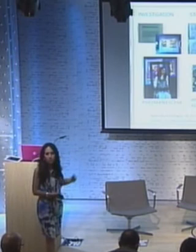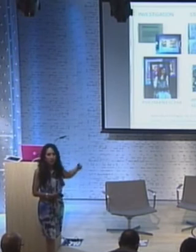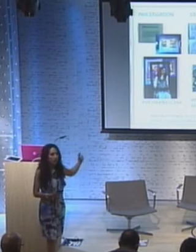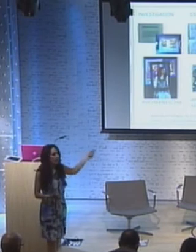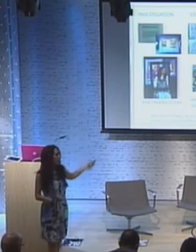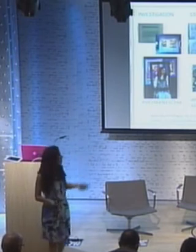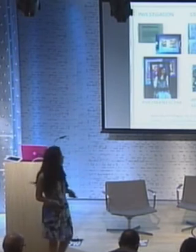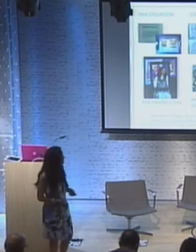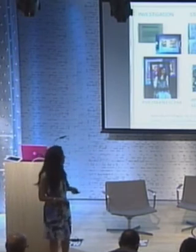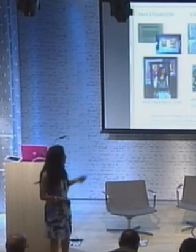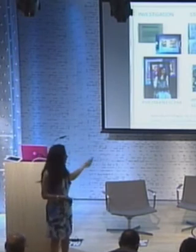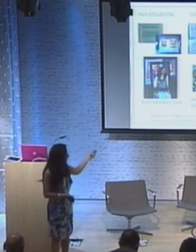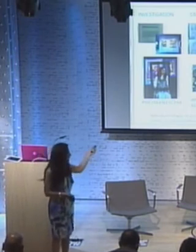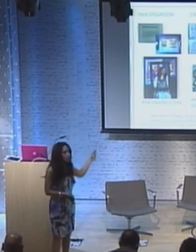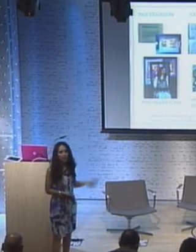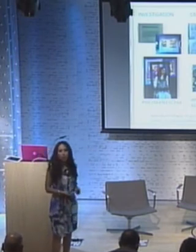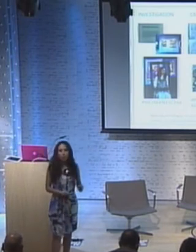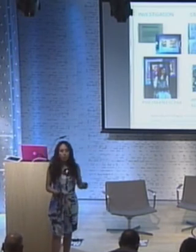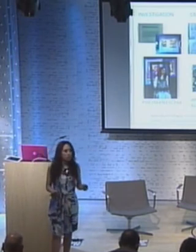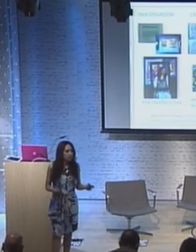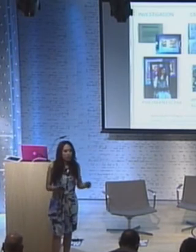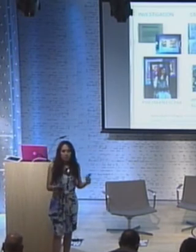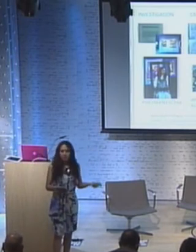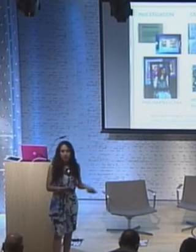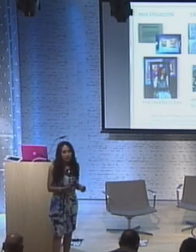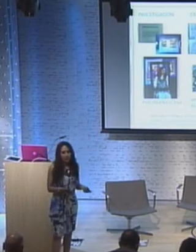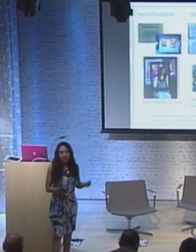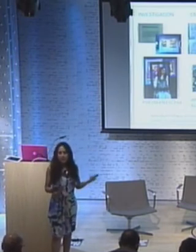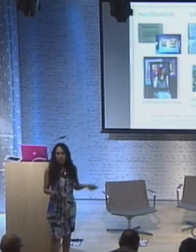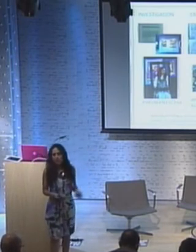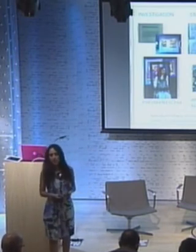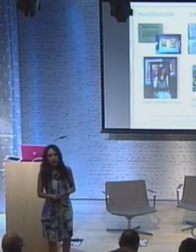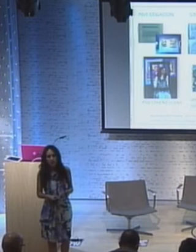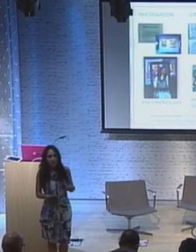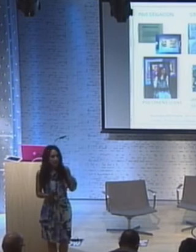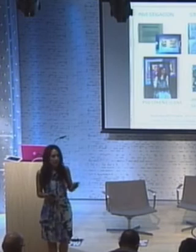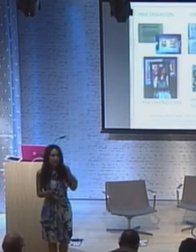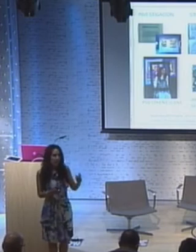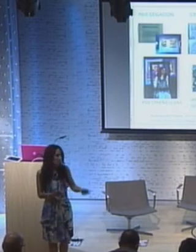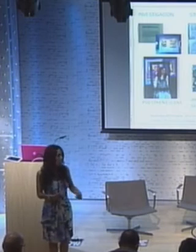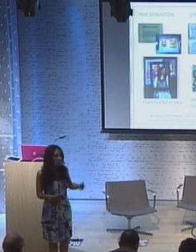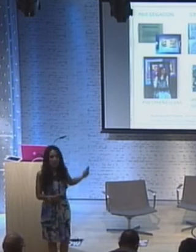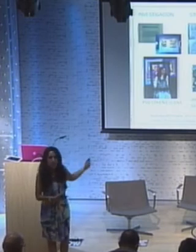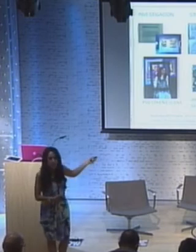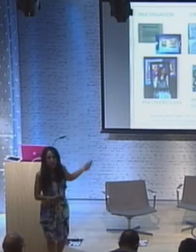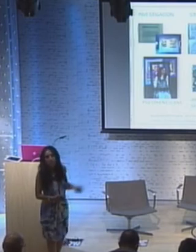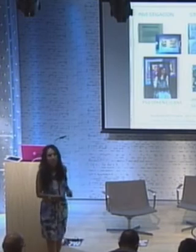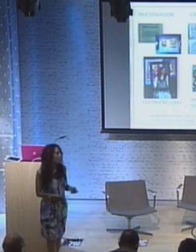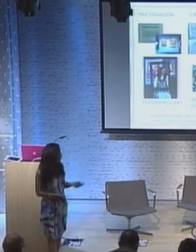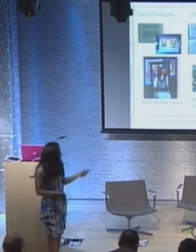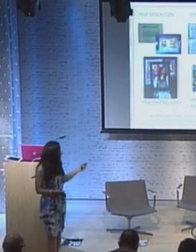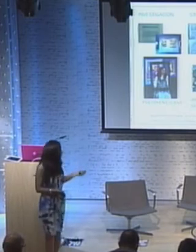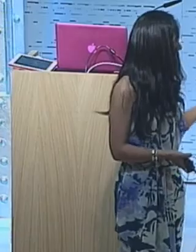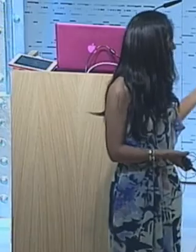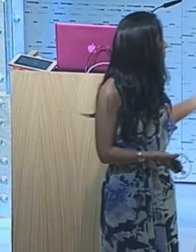poder aprender con otros y realmente cómo producir a través de muchas aplicaciones que hay, desde cómics hasta